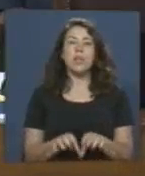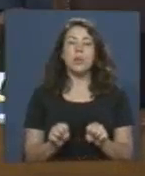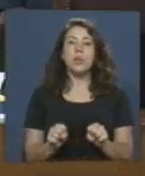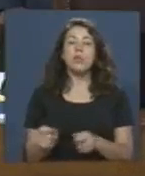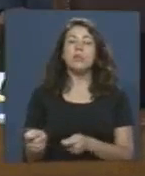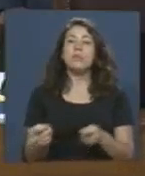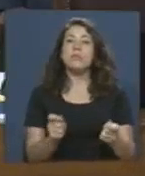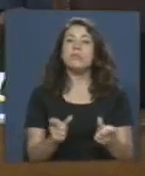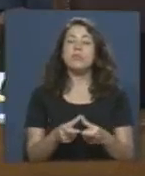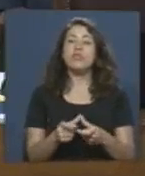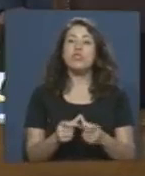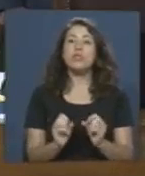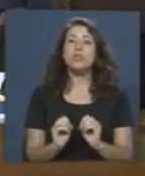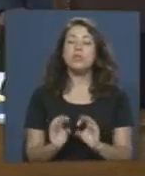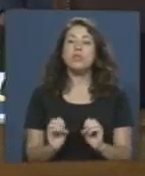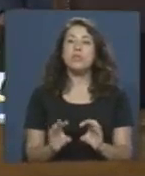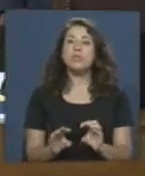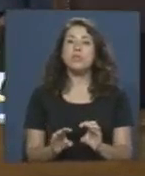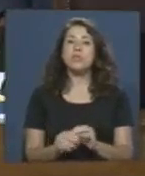¿Habría acuerdo para enviarlo a la Comisión de Educación?